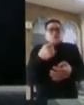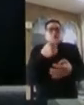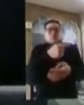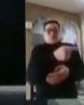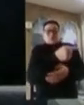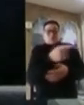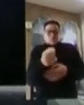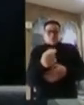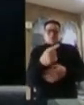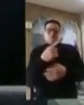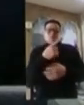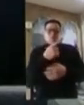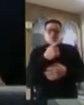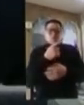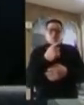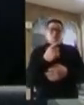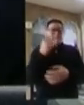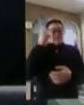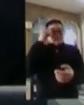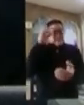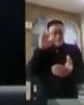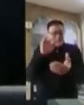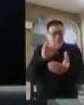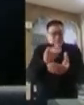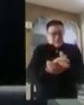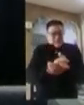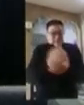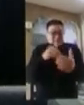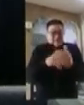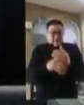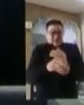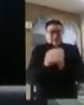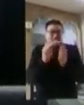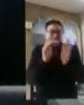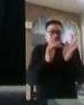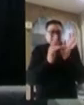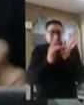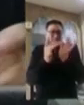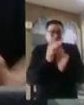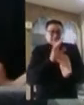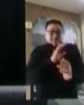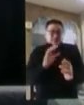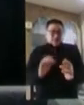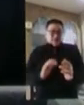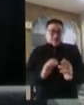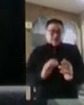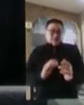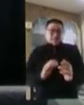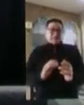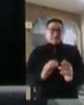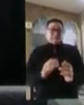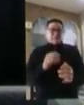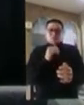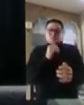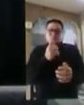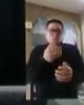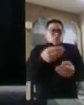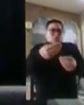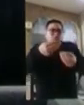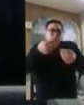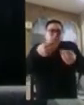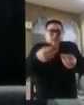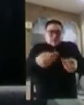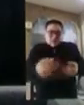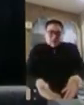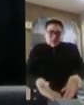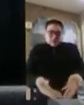cree no se pierda. Oiga bien cómo dice, para que todo aquel que en Él cree